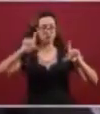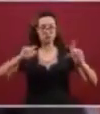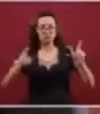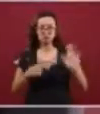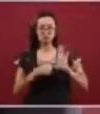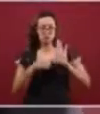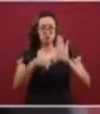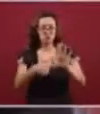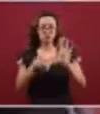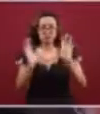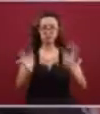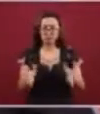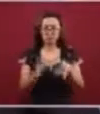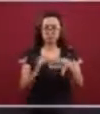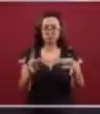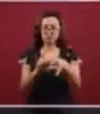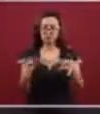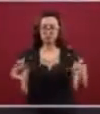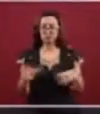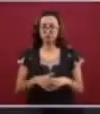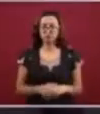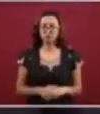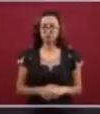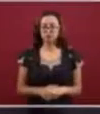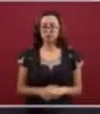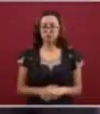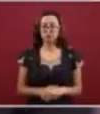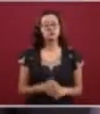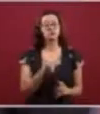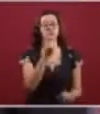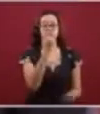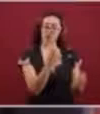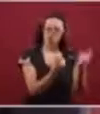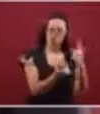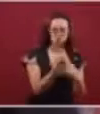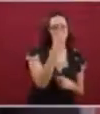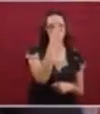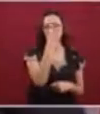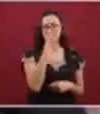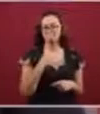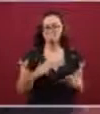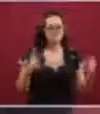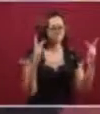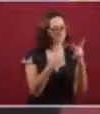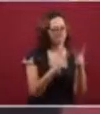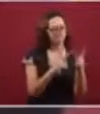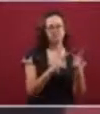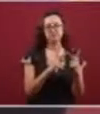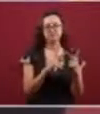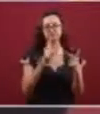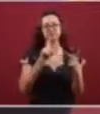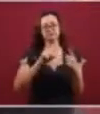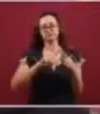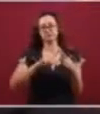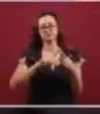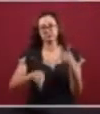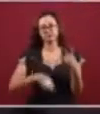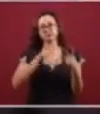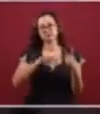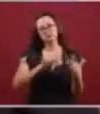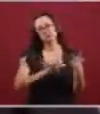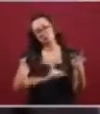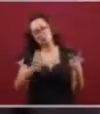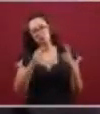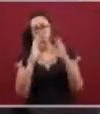Nosotros tuvimos... ¿Ellos no cumplían con el perfil? Algunos no. algunos no, otros se utilizó